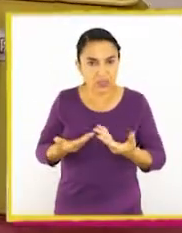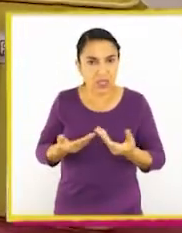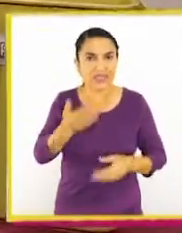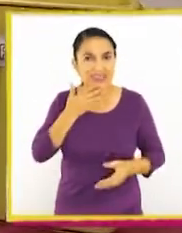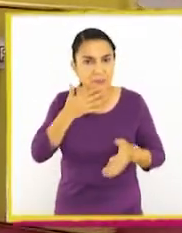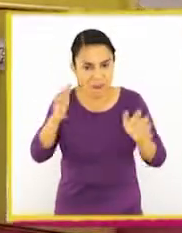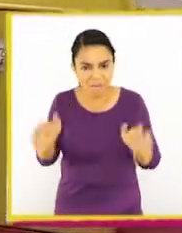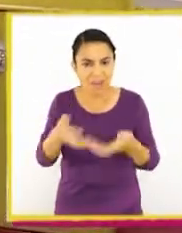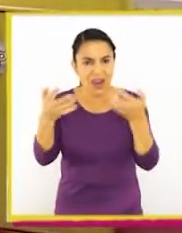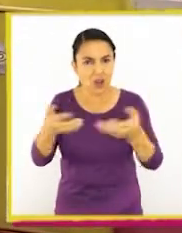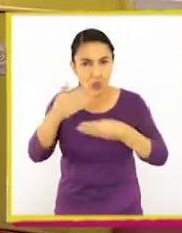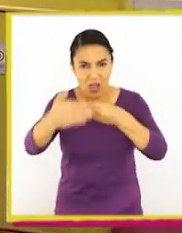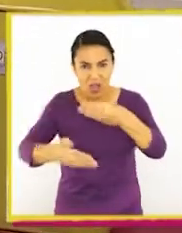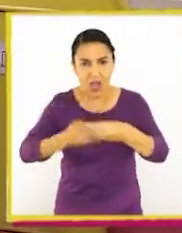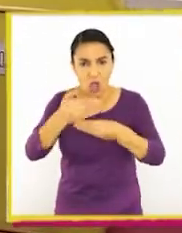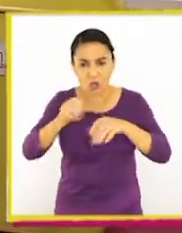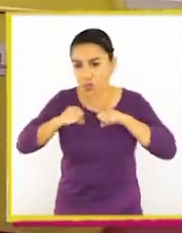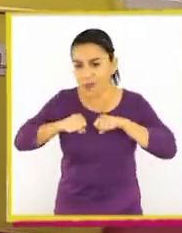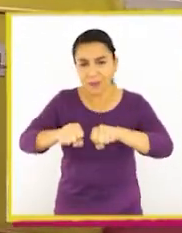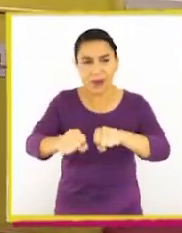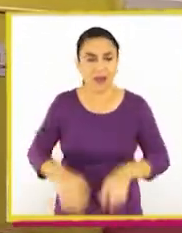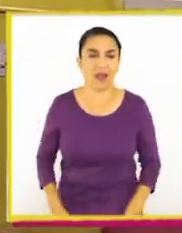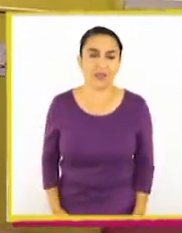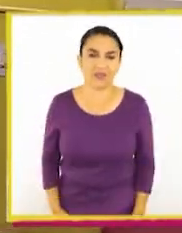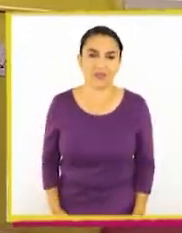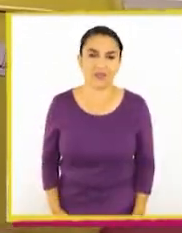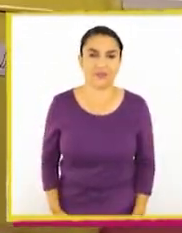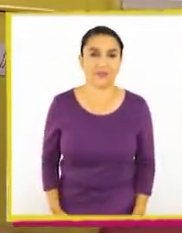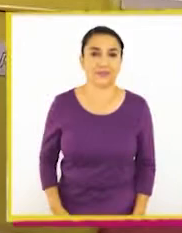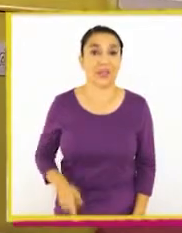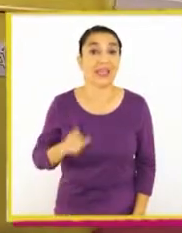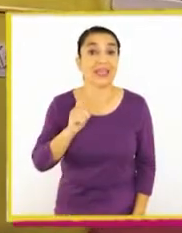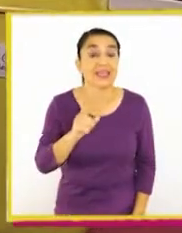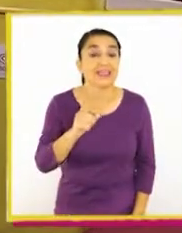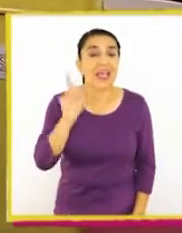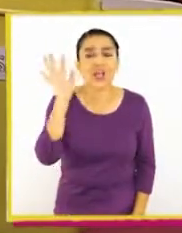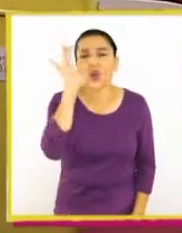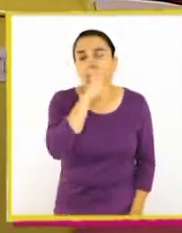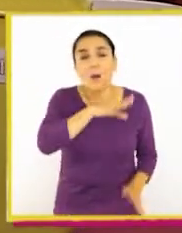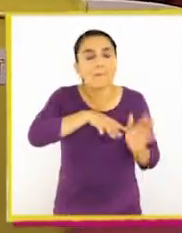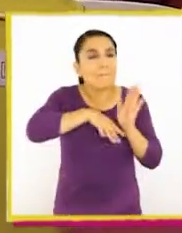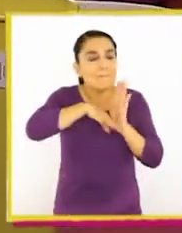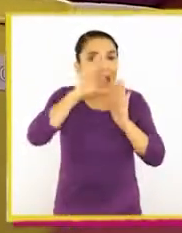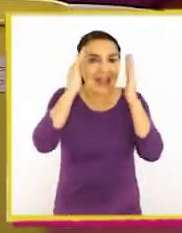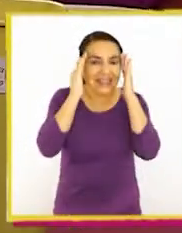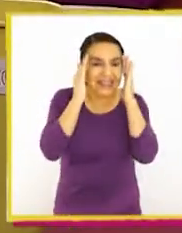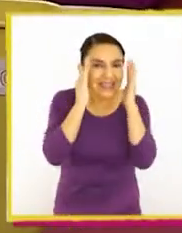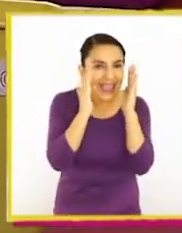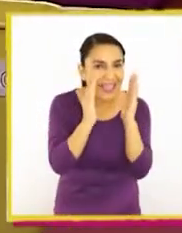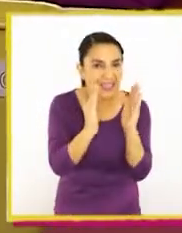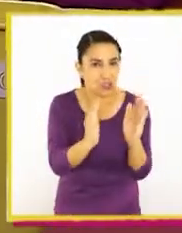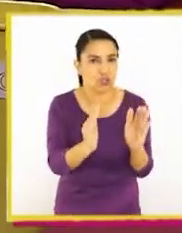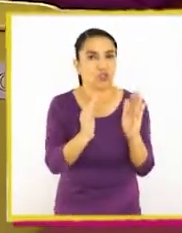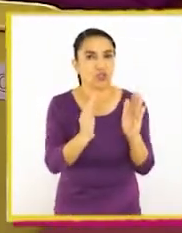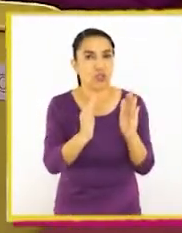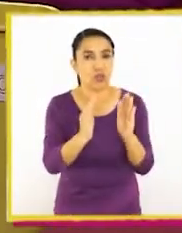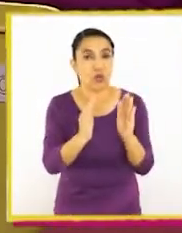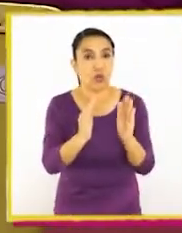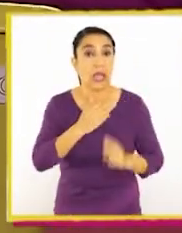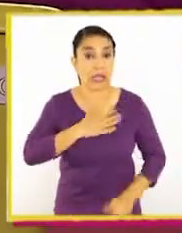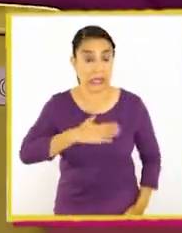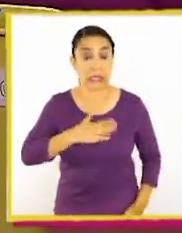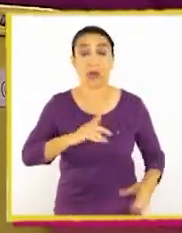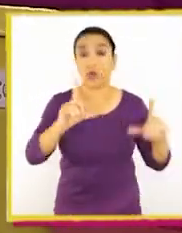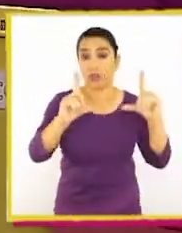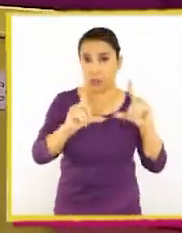hasta nuestras verduras en el supermercado. Este es el color que más tenemos que tener atención a la hora de